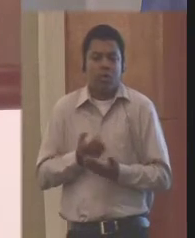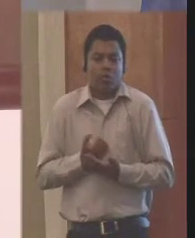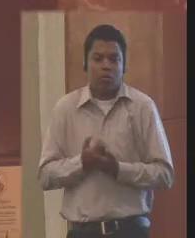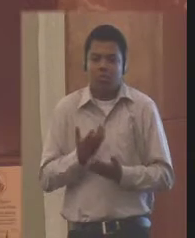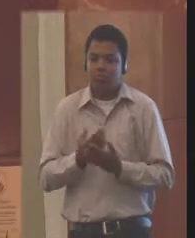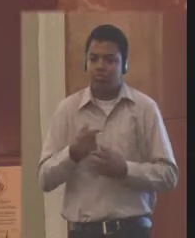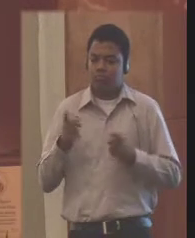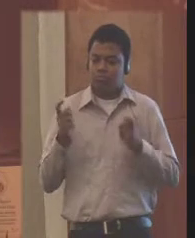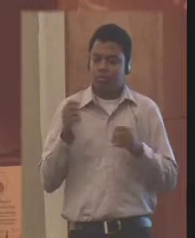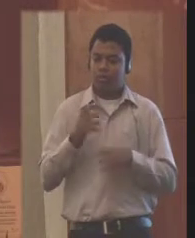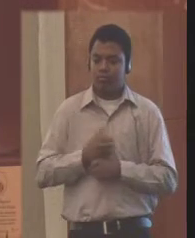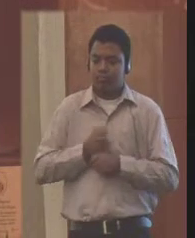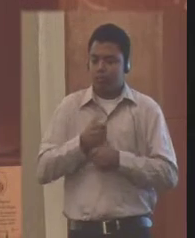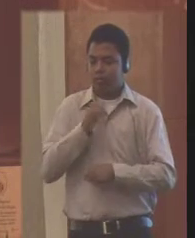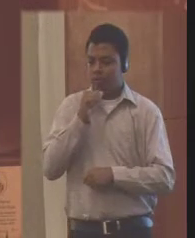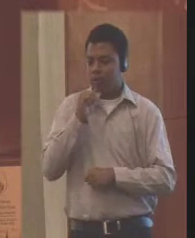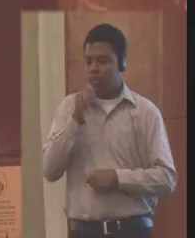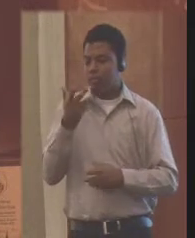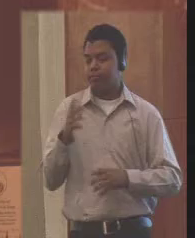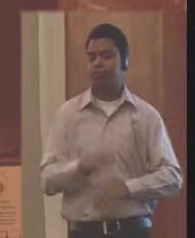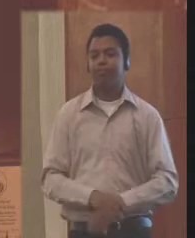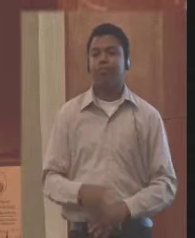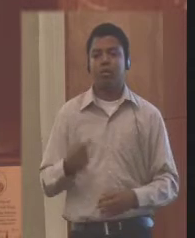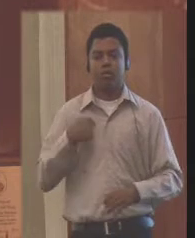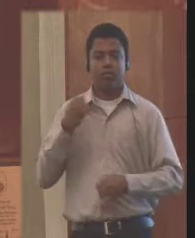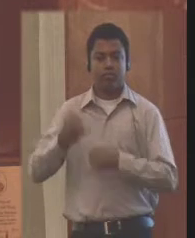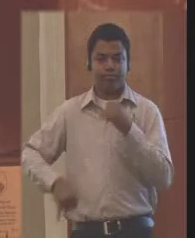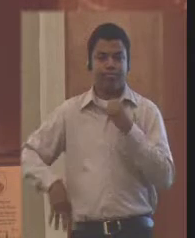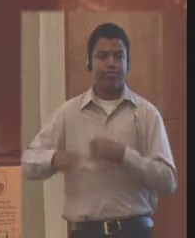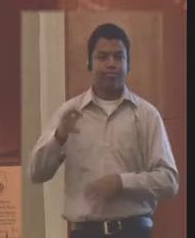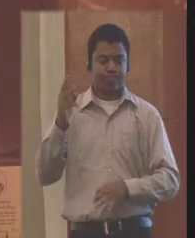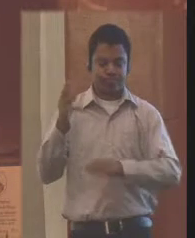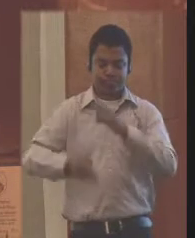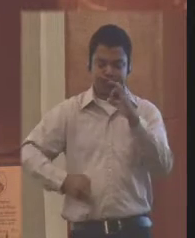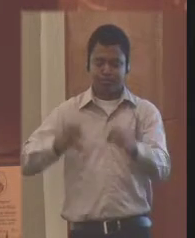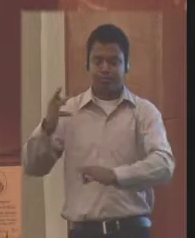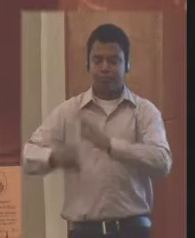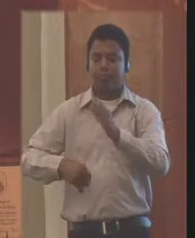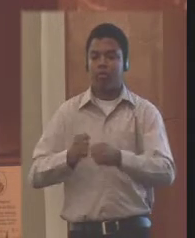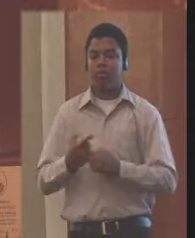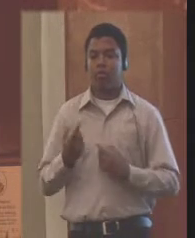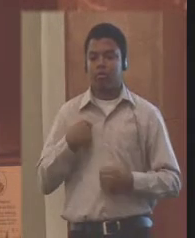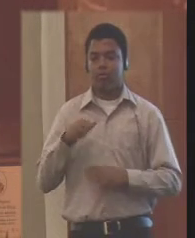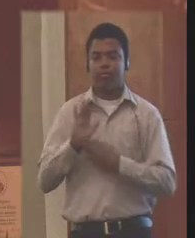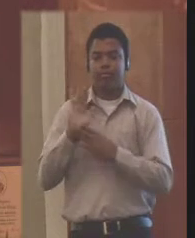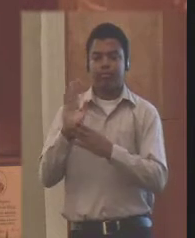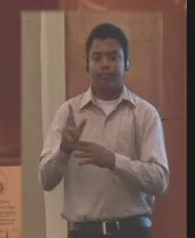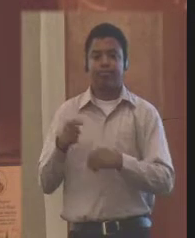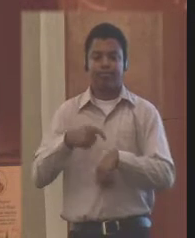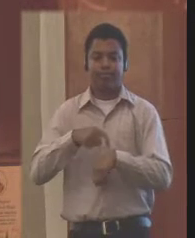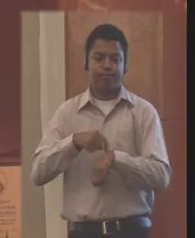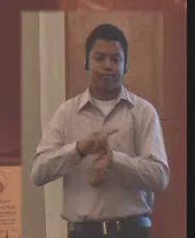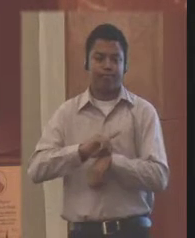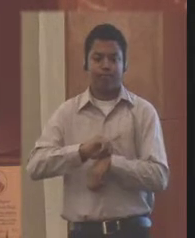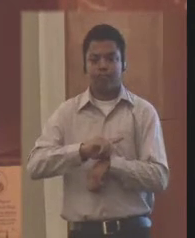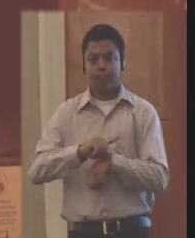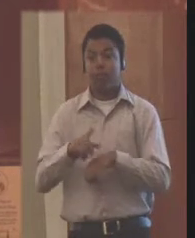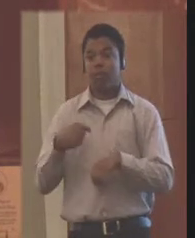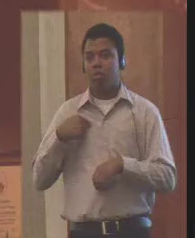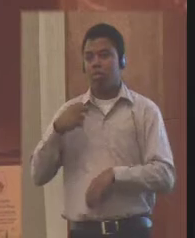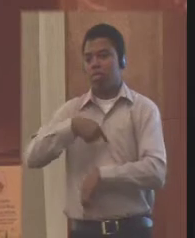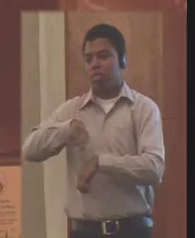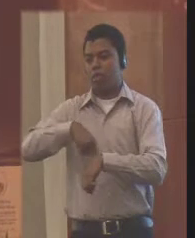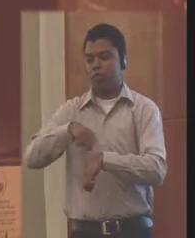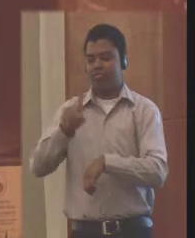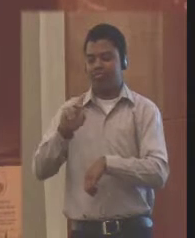acá para trabajar conjuntamente con el sector público en la gestión de riesgos, cada uno con su papel, con su rol, pero al final